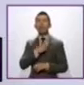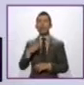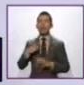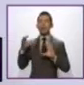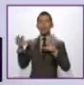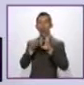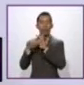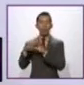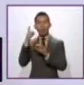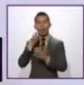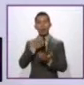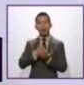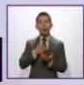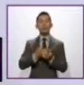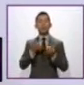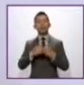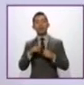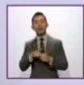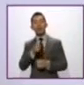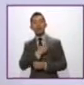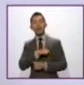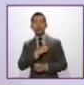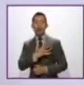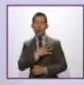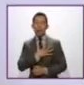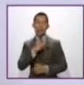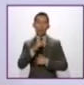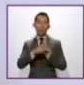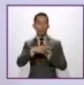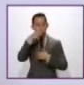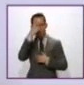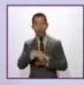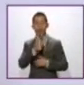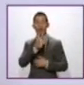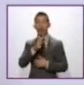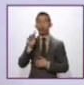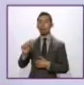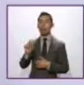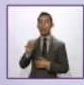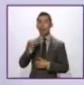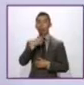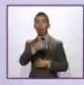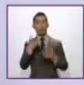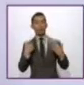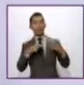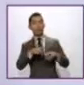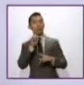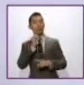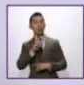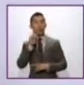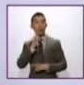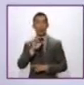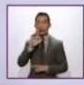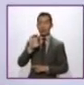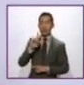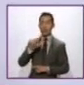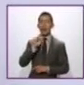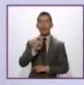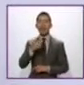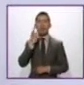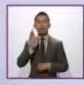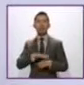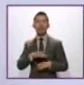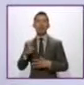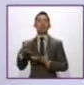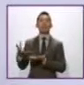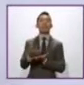economía, por la salud, por el amor que le tenemos a México. La 4T, que tú representas, Celia, quiere quedarse con la mayoría en el